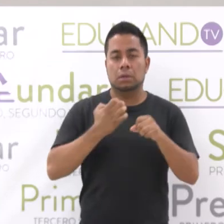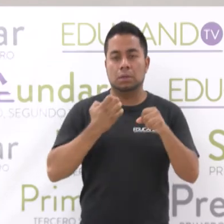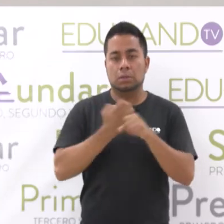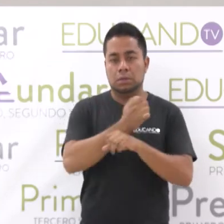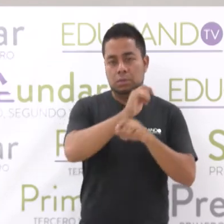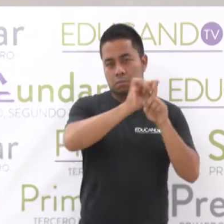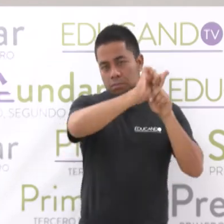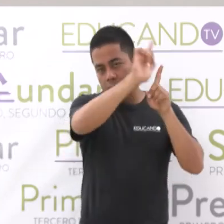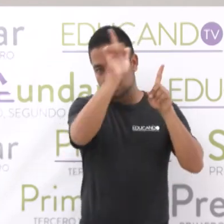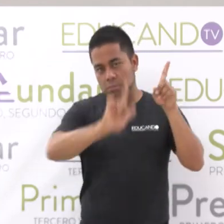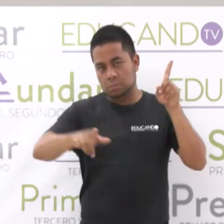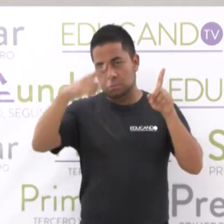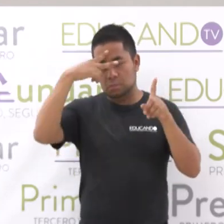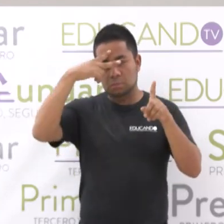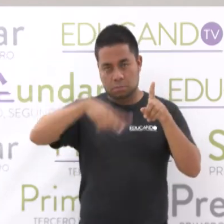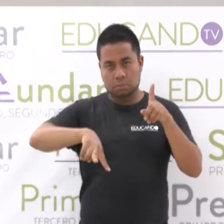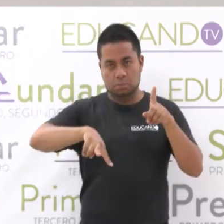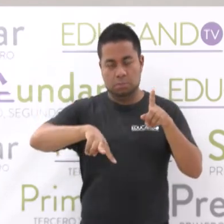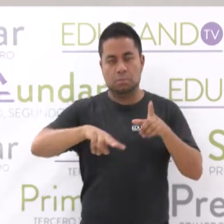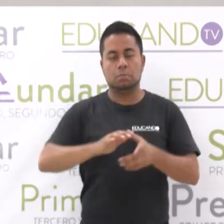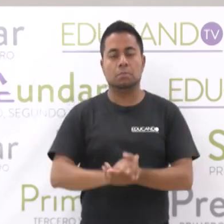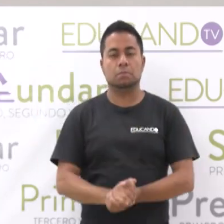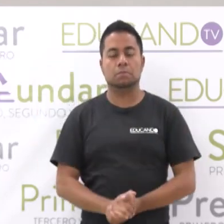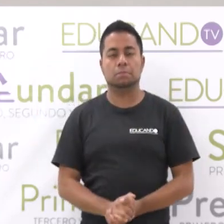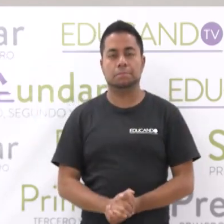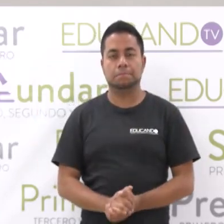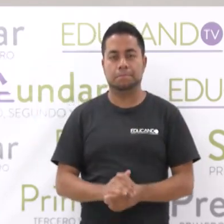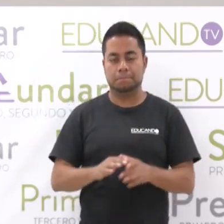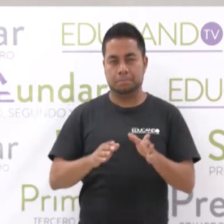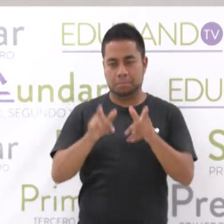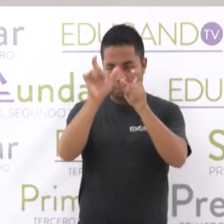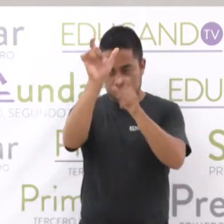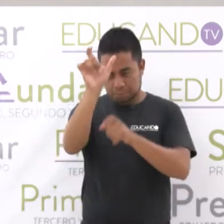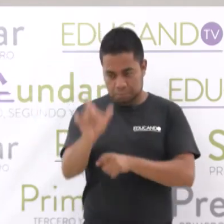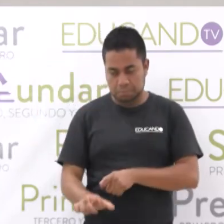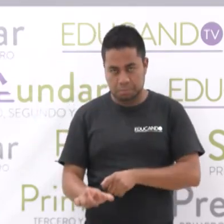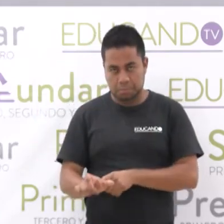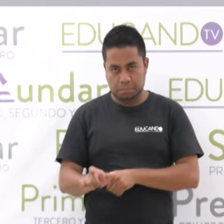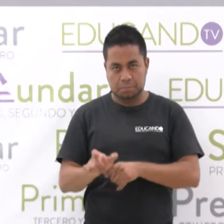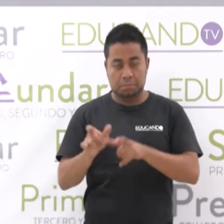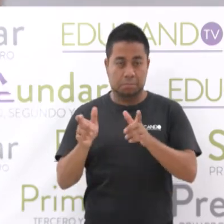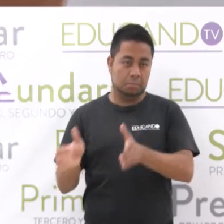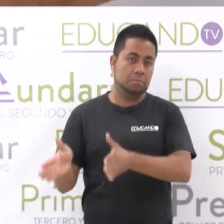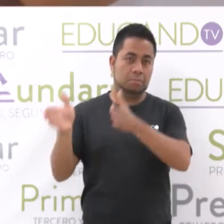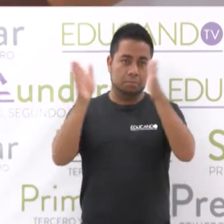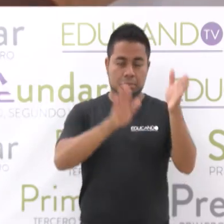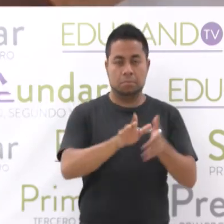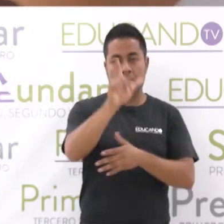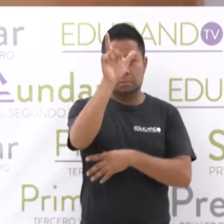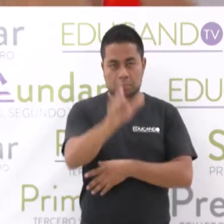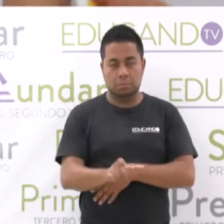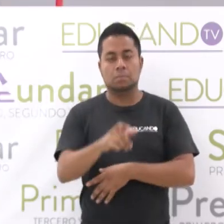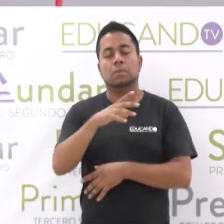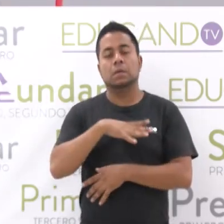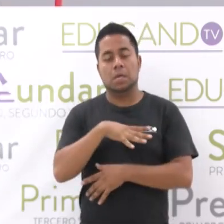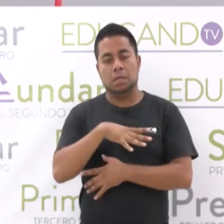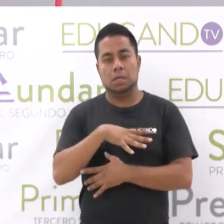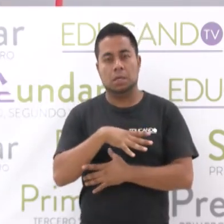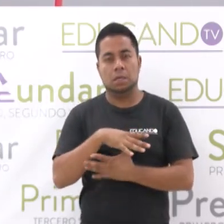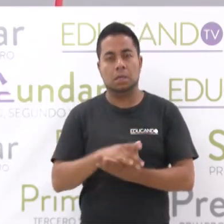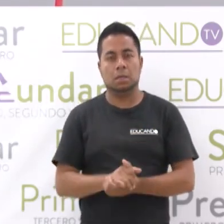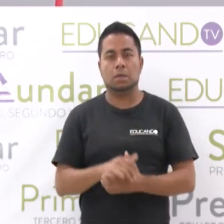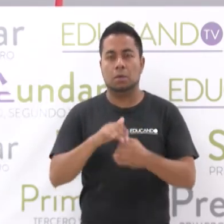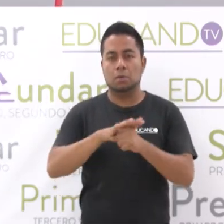la República Mexicana, de este lado. Y del otro lado está